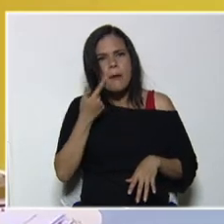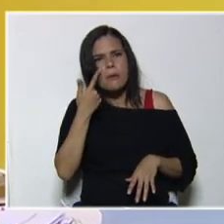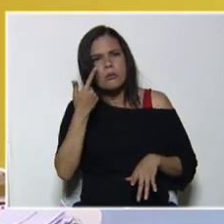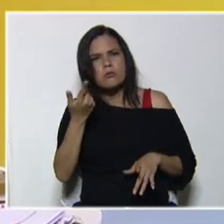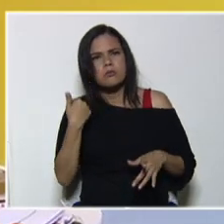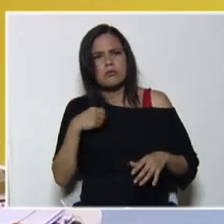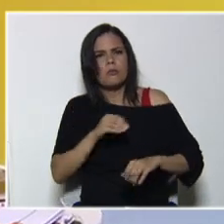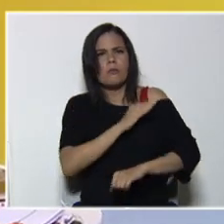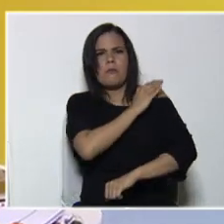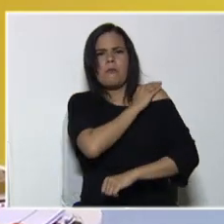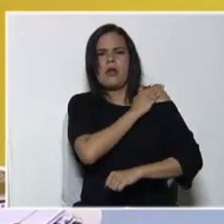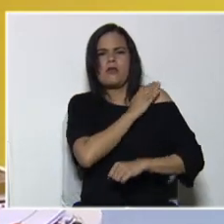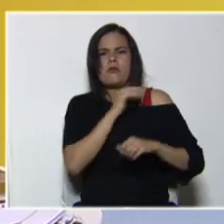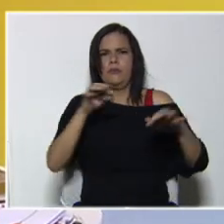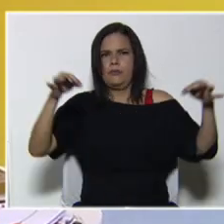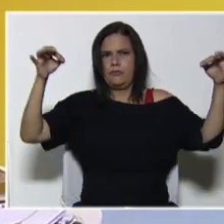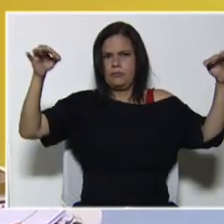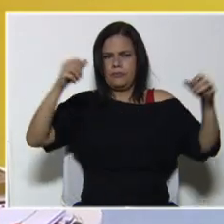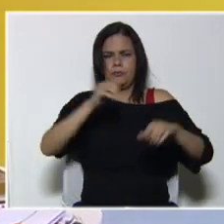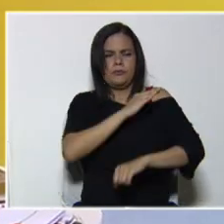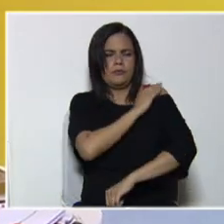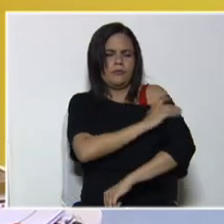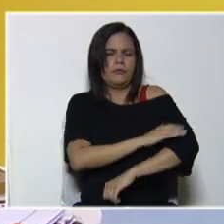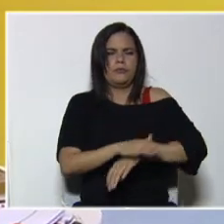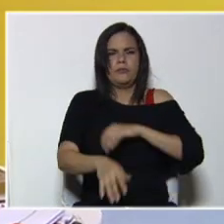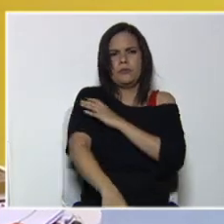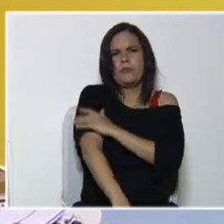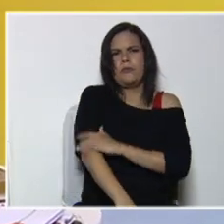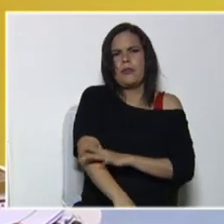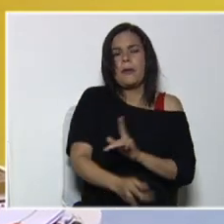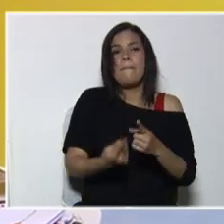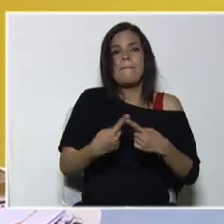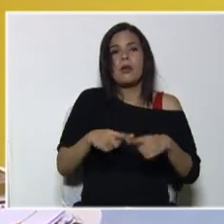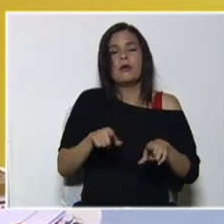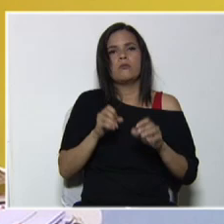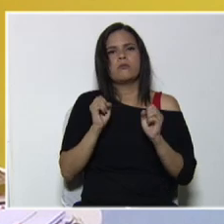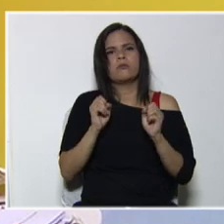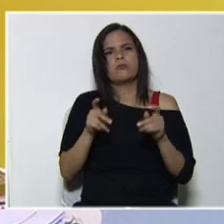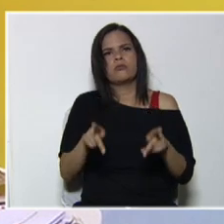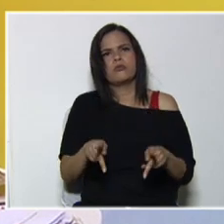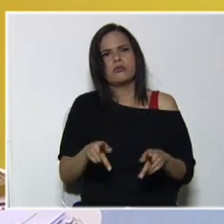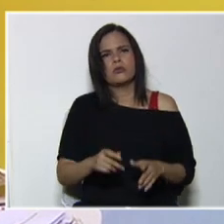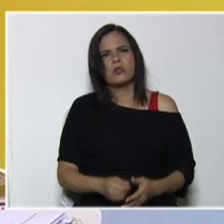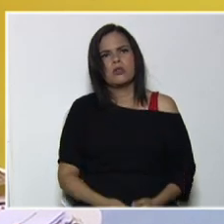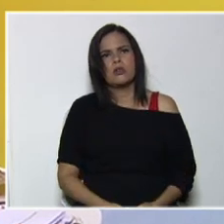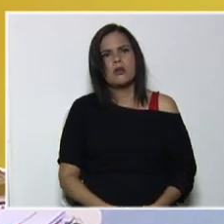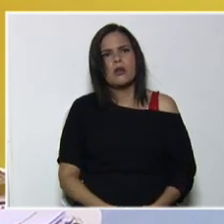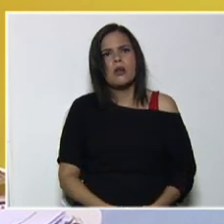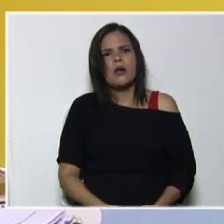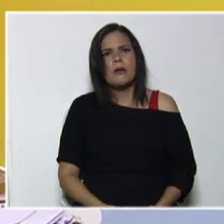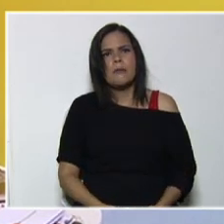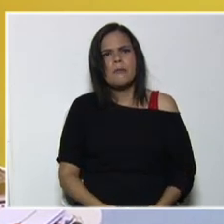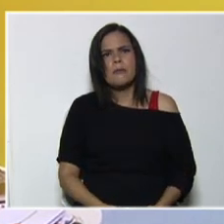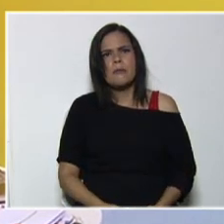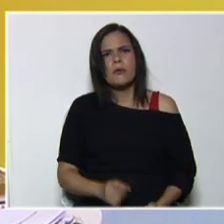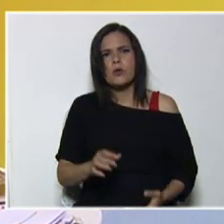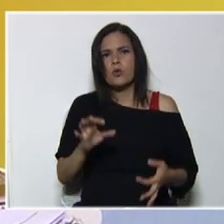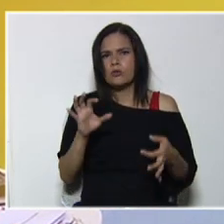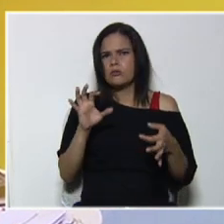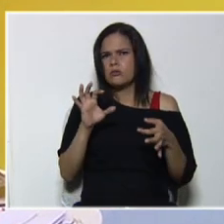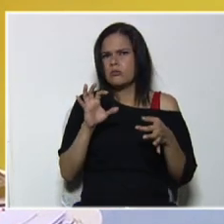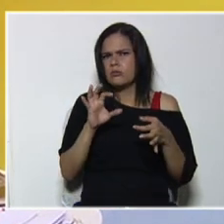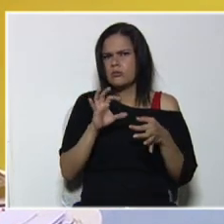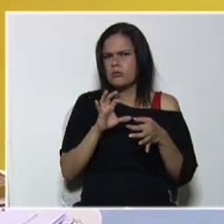paño. Tenemos un paño que también utilizamos. Pero en esta oportunidad le vamos a colocar un candado.